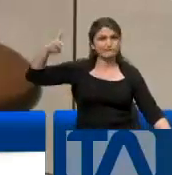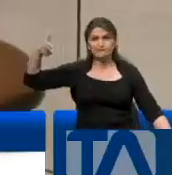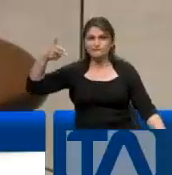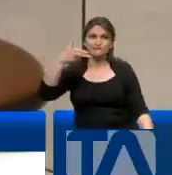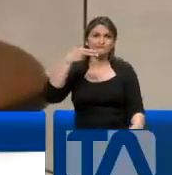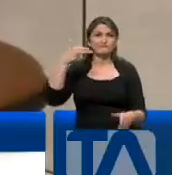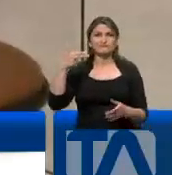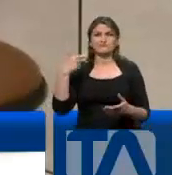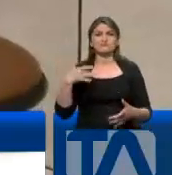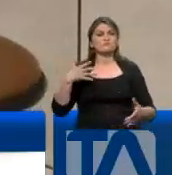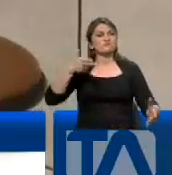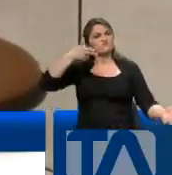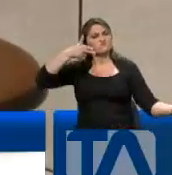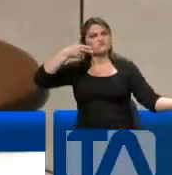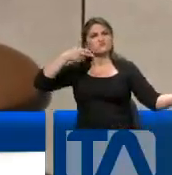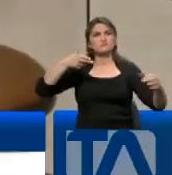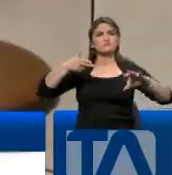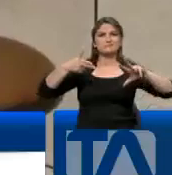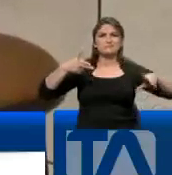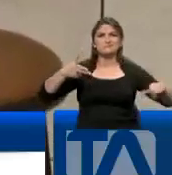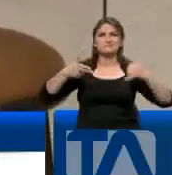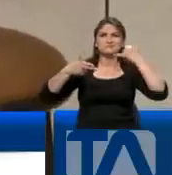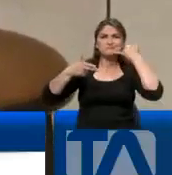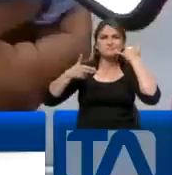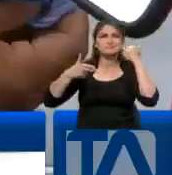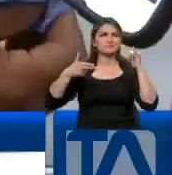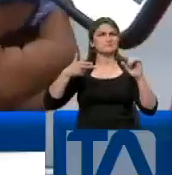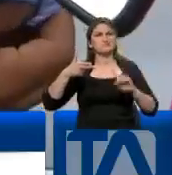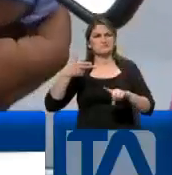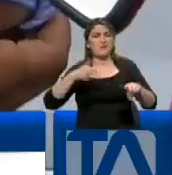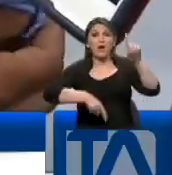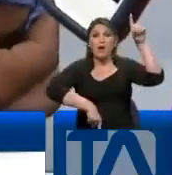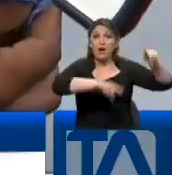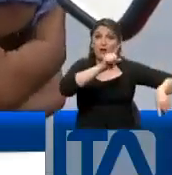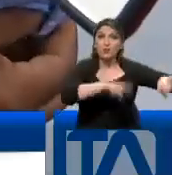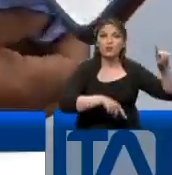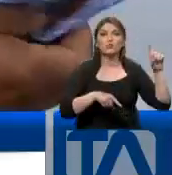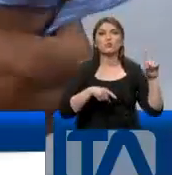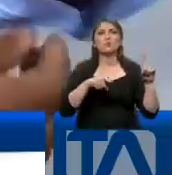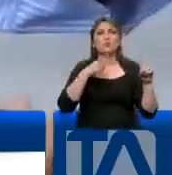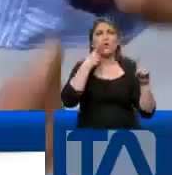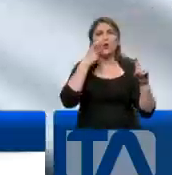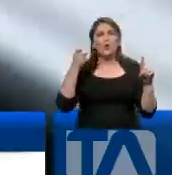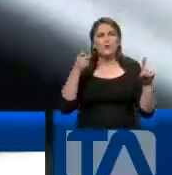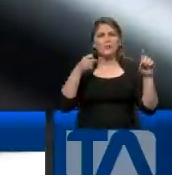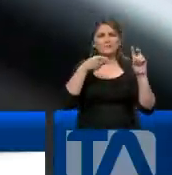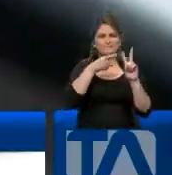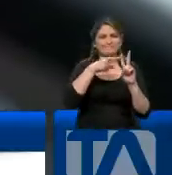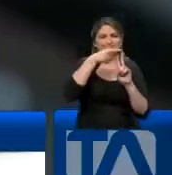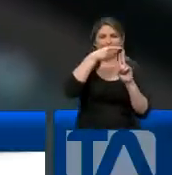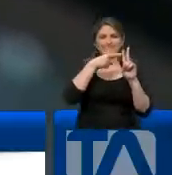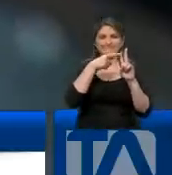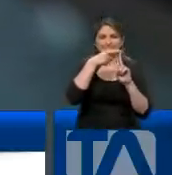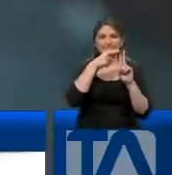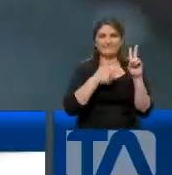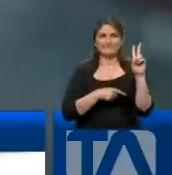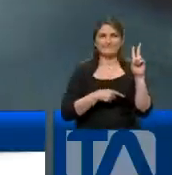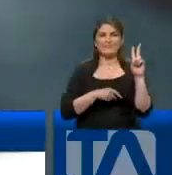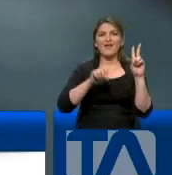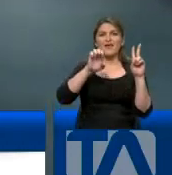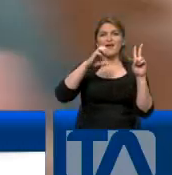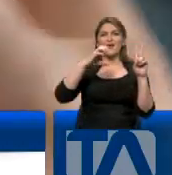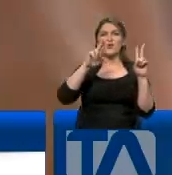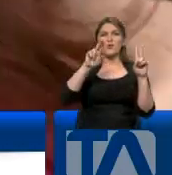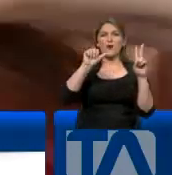negocio. Mediante amenazas a todos les robaron. Entre las víctimas se encontraba un camarógrafo y la presentadora de noticias de la cadena